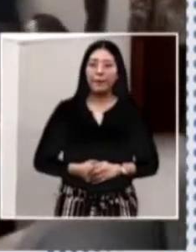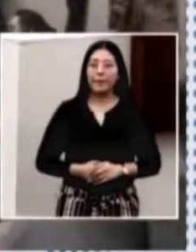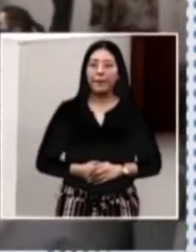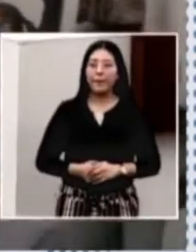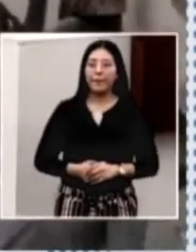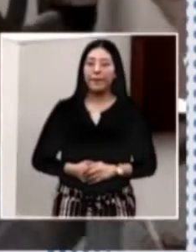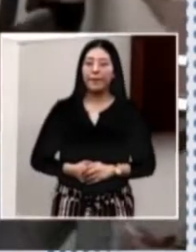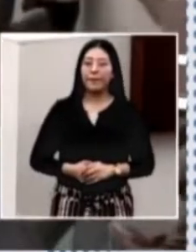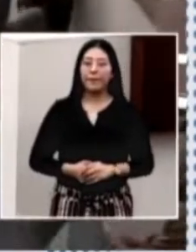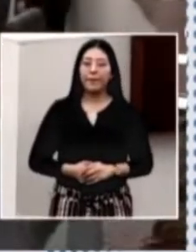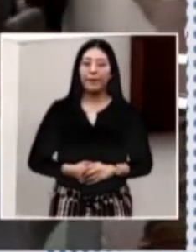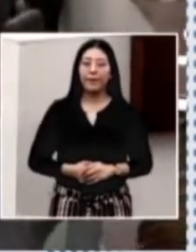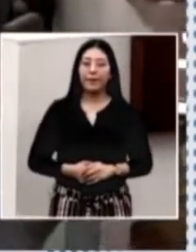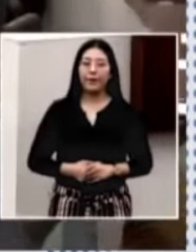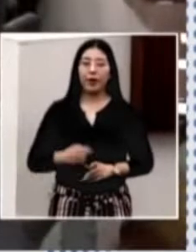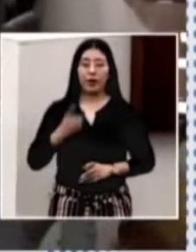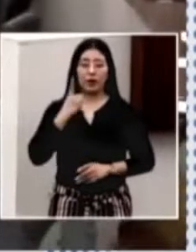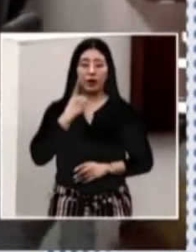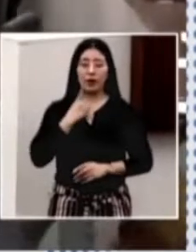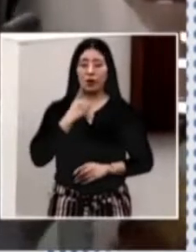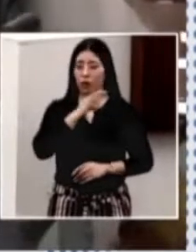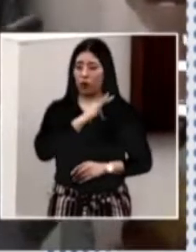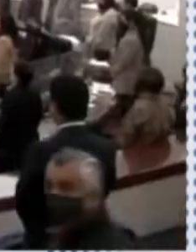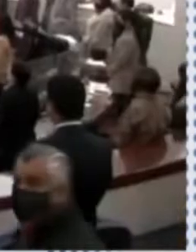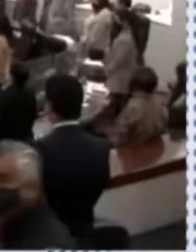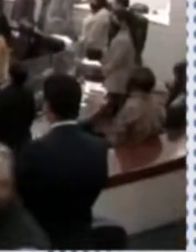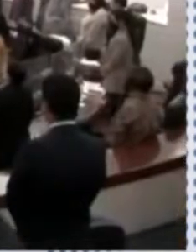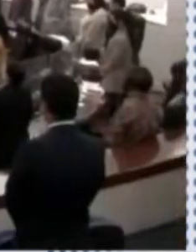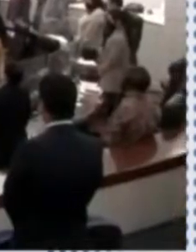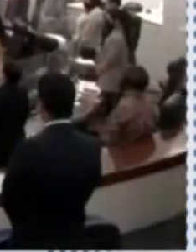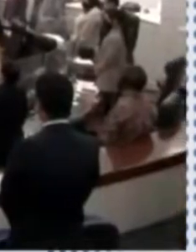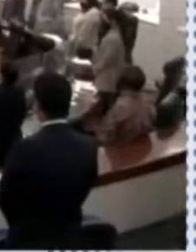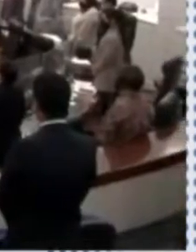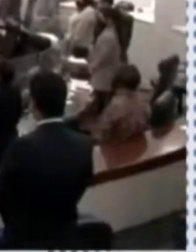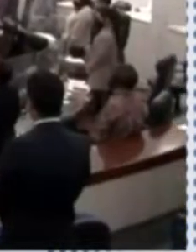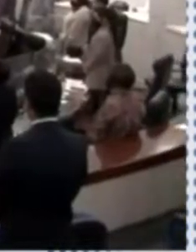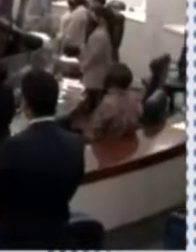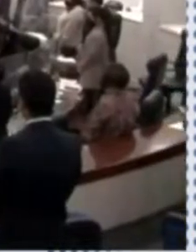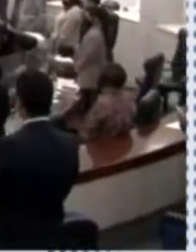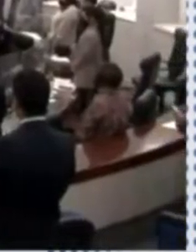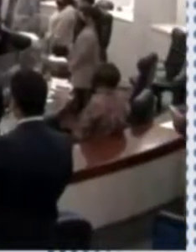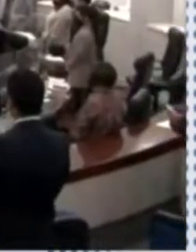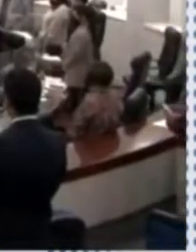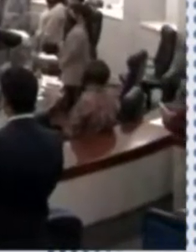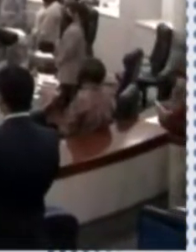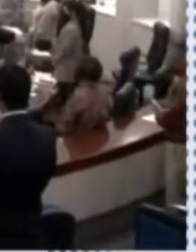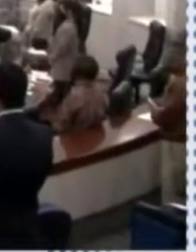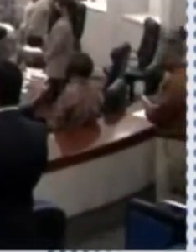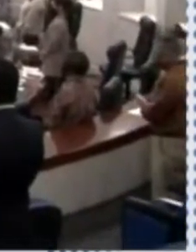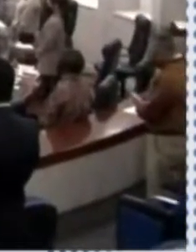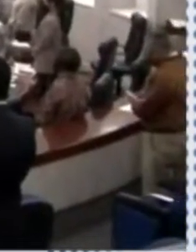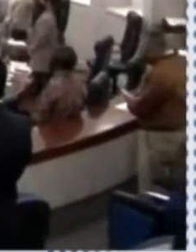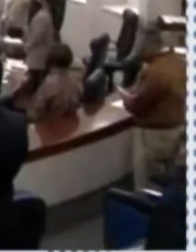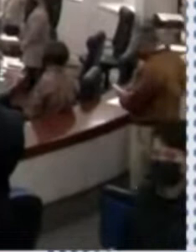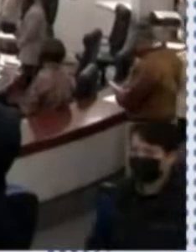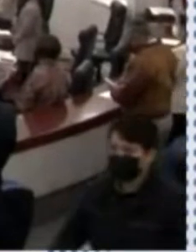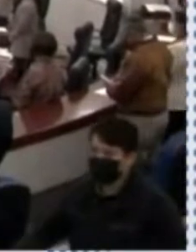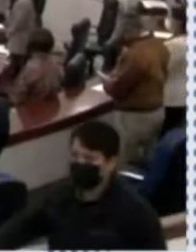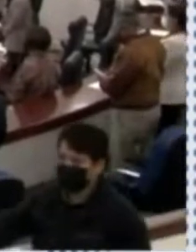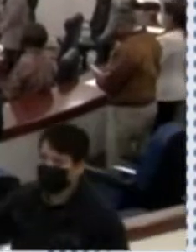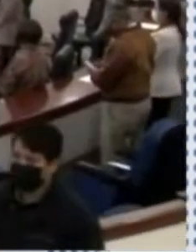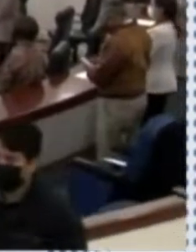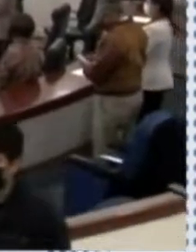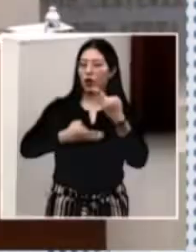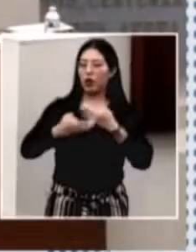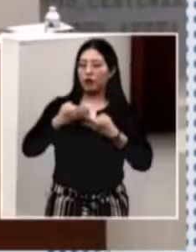economía. Y comentarles que tengo un convenio también firmado con la Fundación Mendoza y Barbosa, uh-huh, en donde se